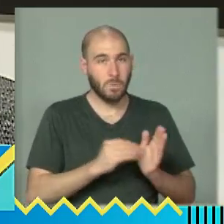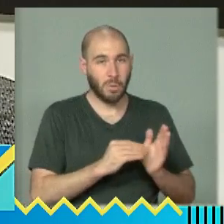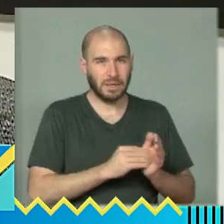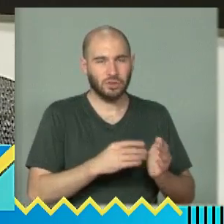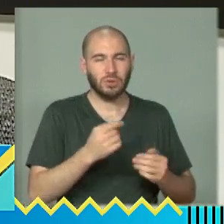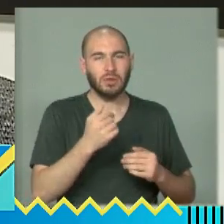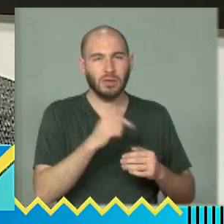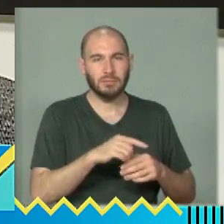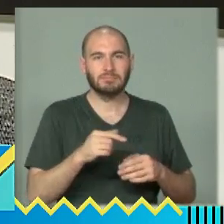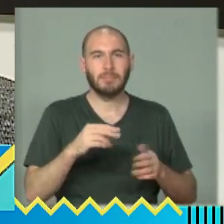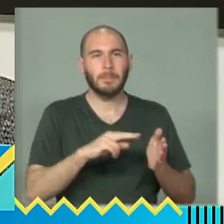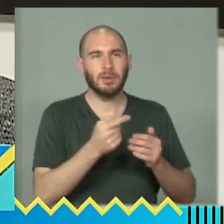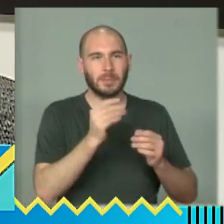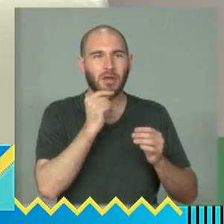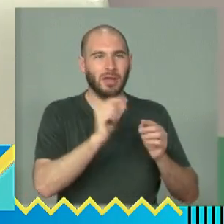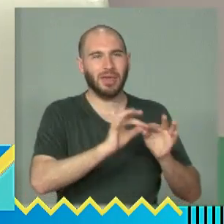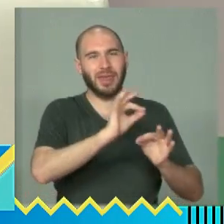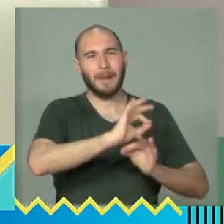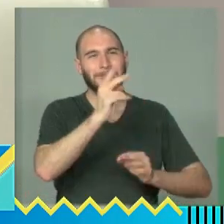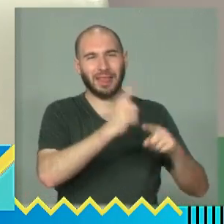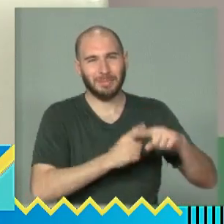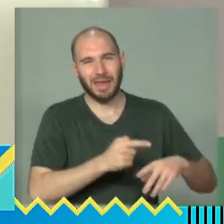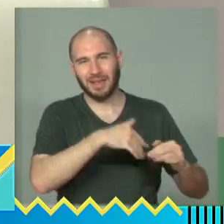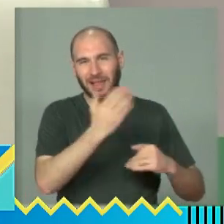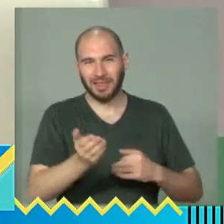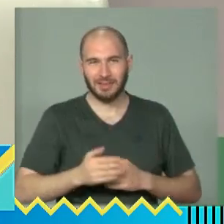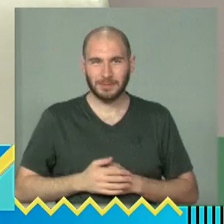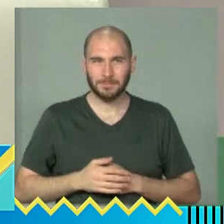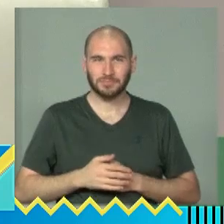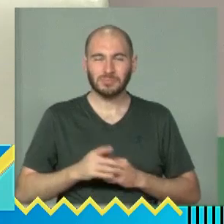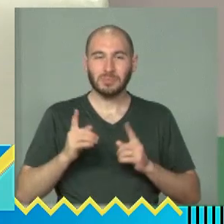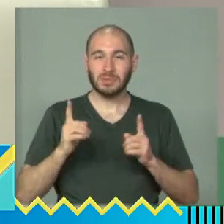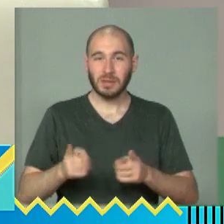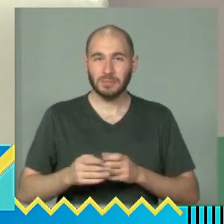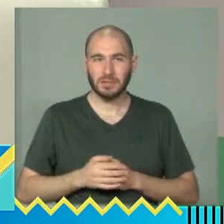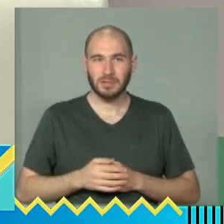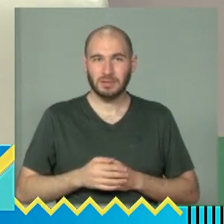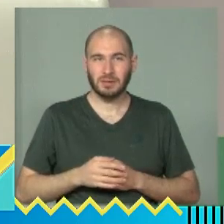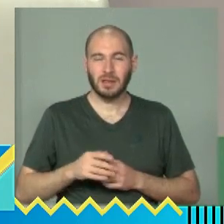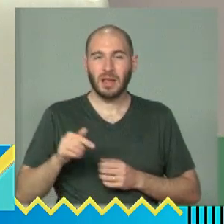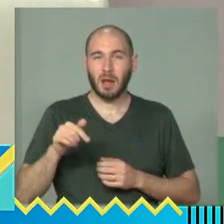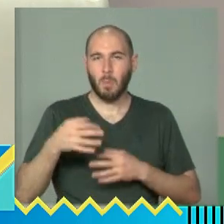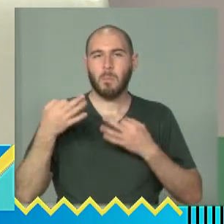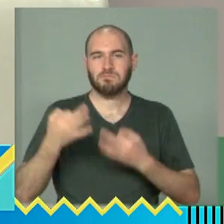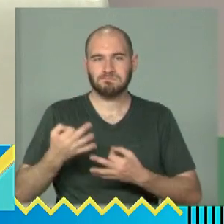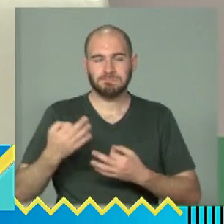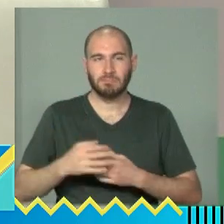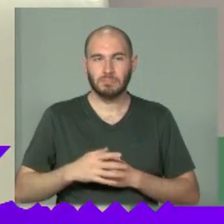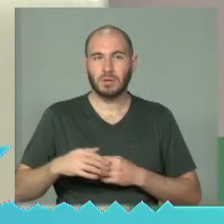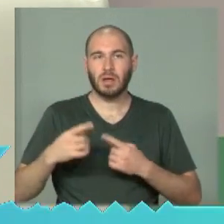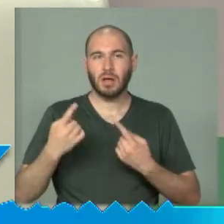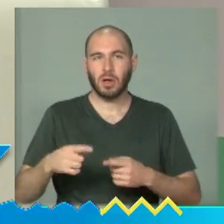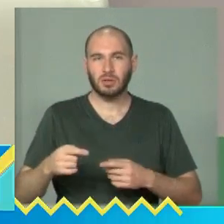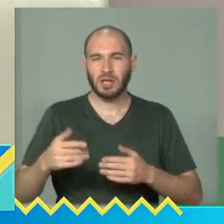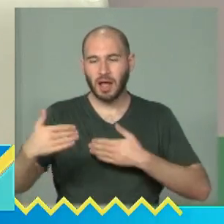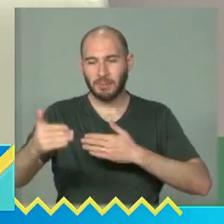más allá del teorema de Pitágoras? Hay un proyecto, de hecho, en el DAD, que es el DAD Hace un Buen Papel, en el que se hacen